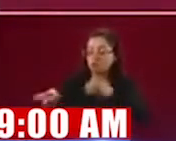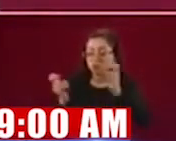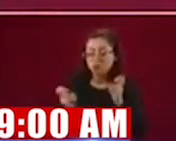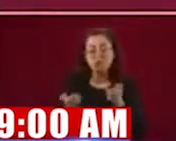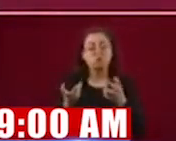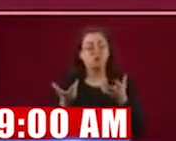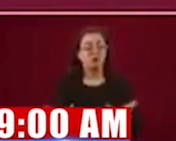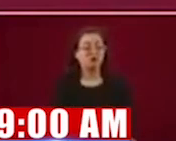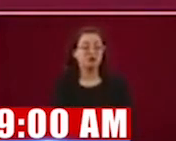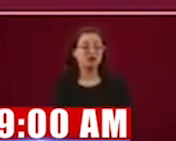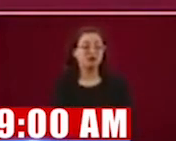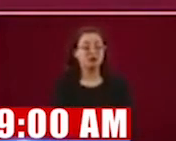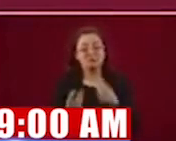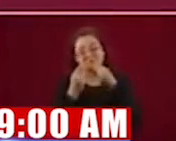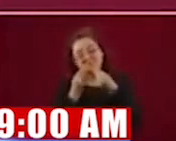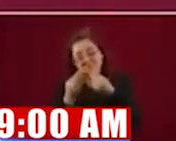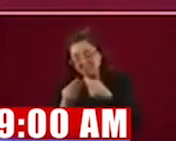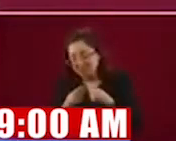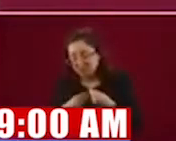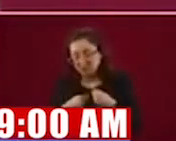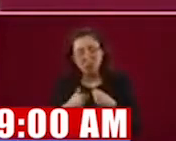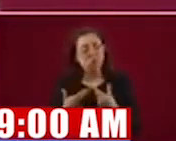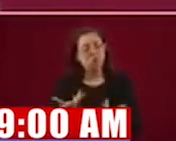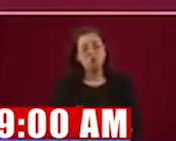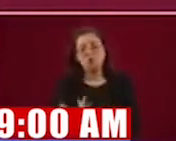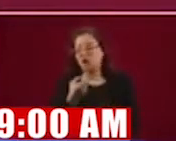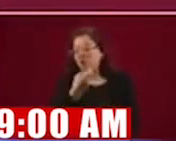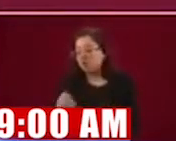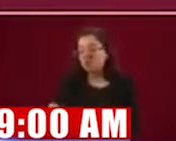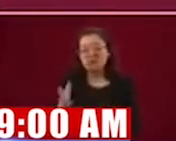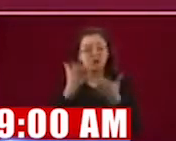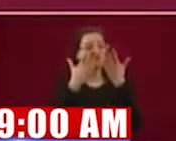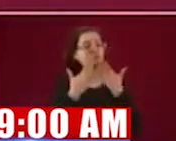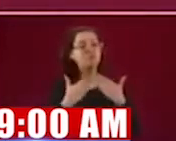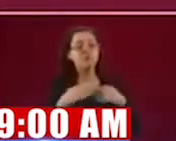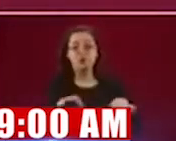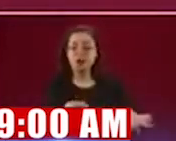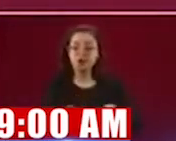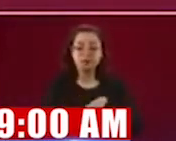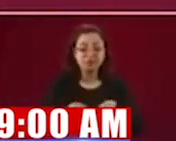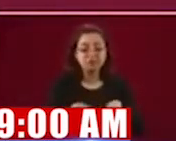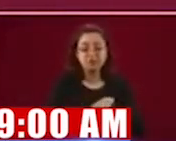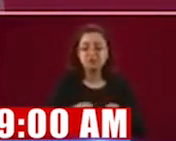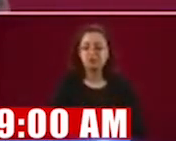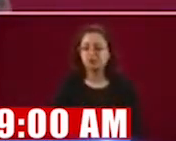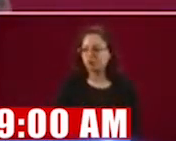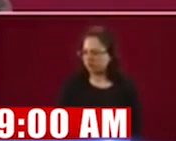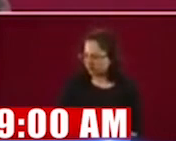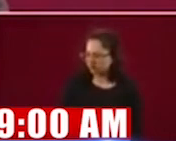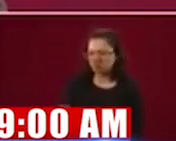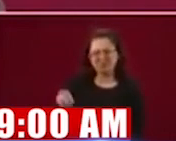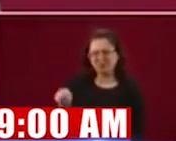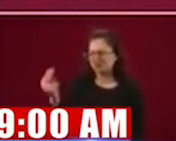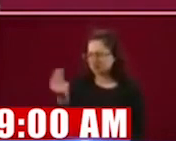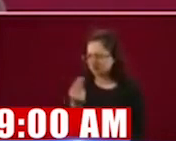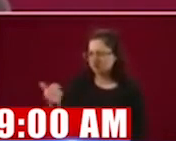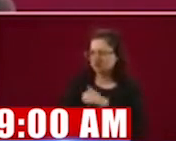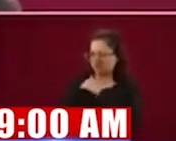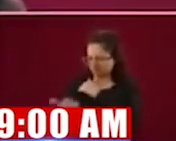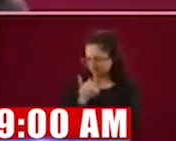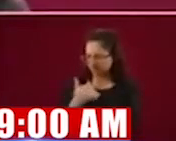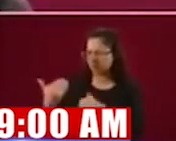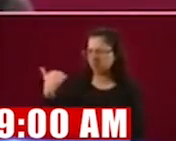a actuar de esa forma porque no tiene empleo, que nos informe. Tenemos